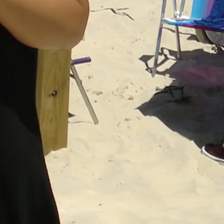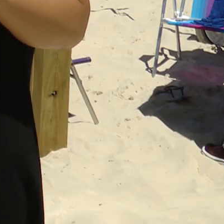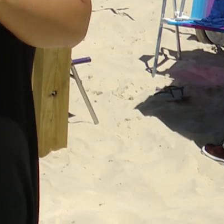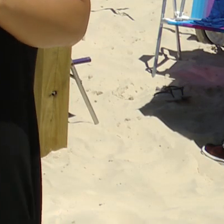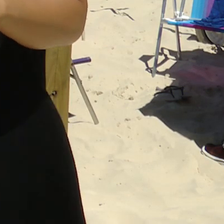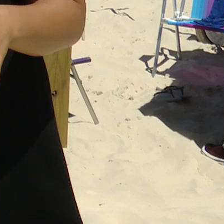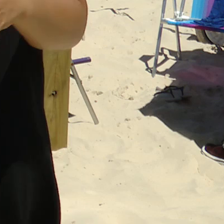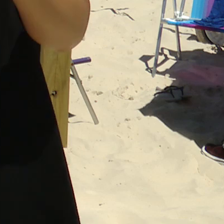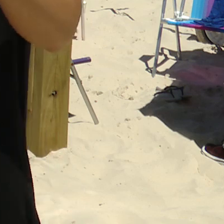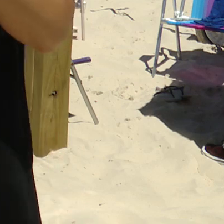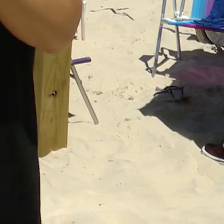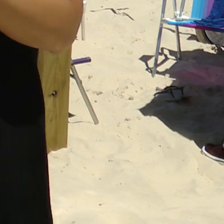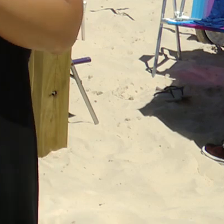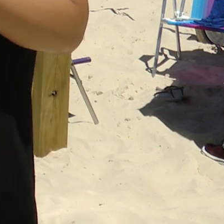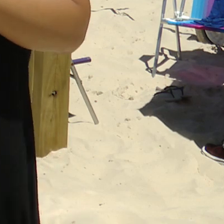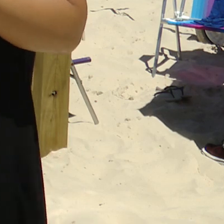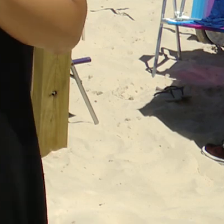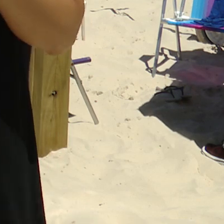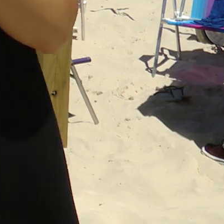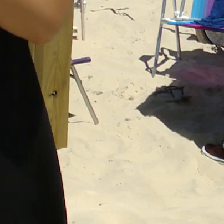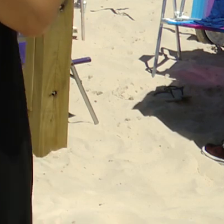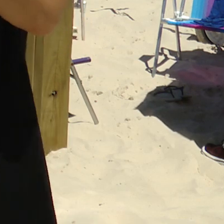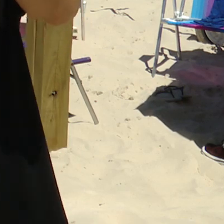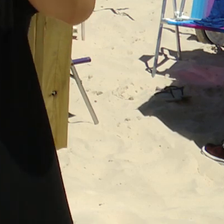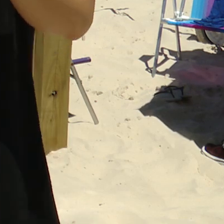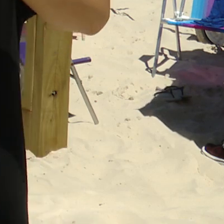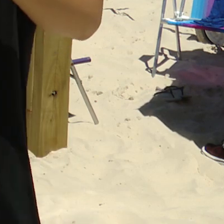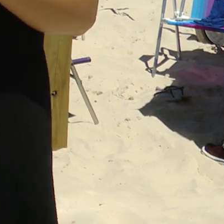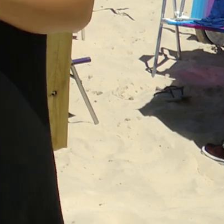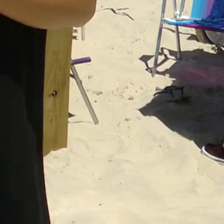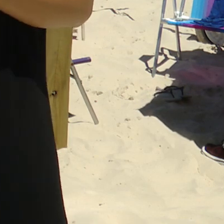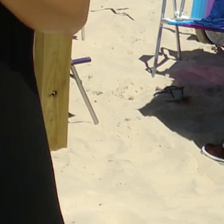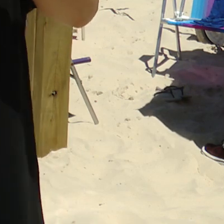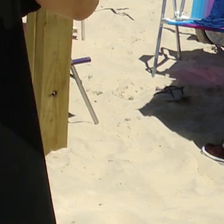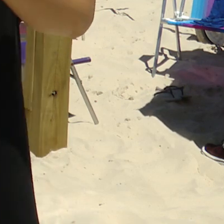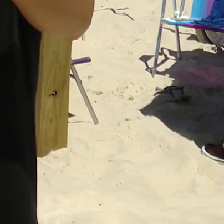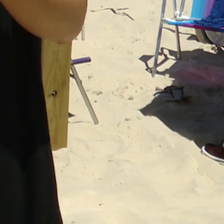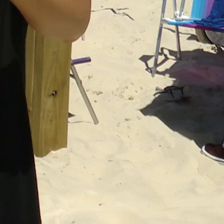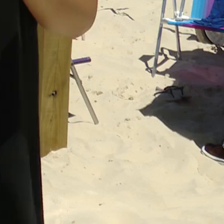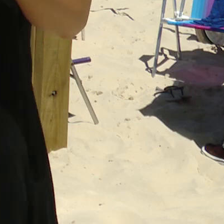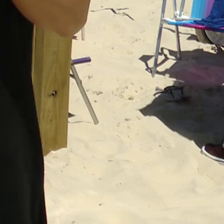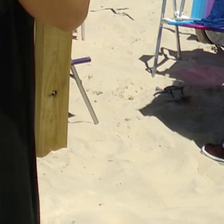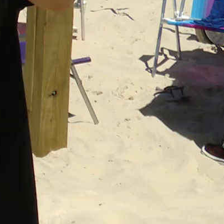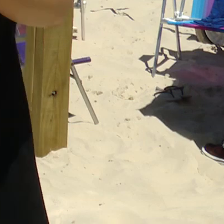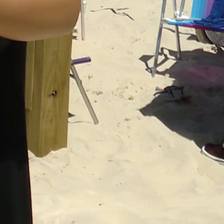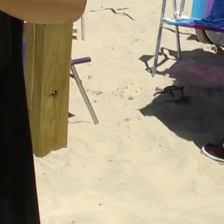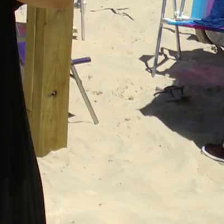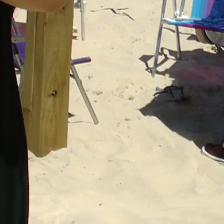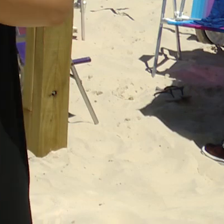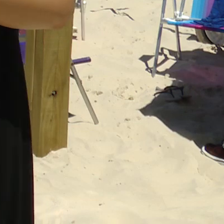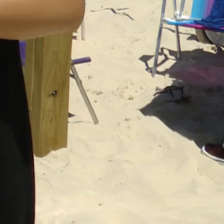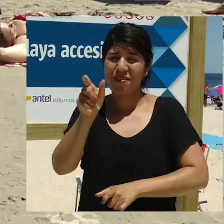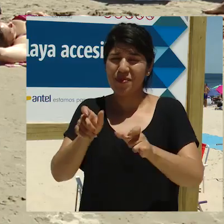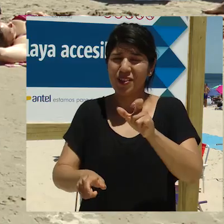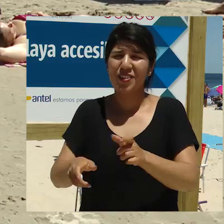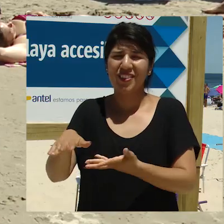de Políticas Inclusivas, Eliana González. Inaugurando el día de hoy la playa accesible para la gente